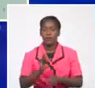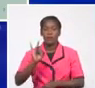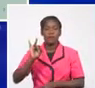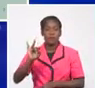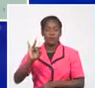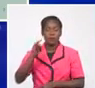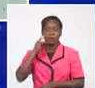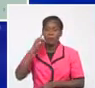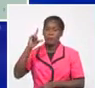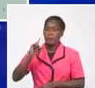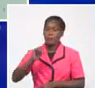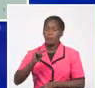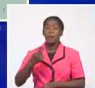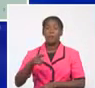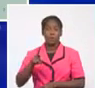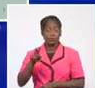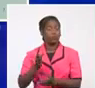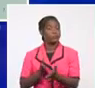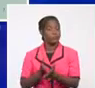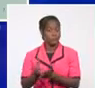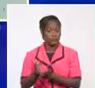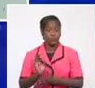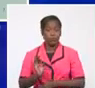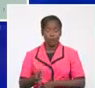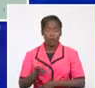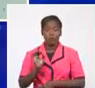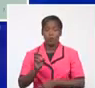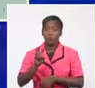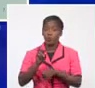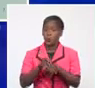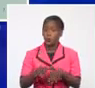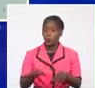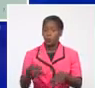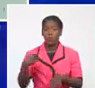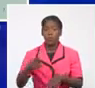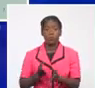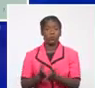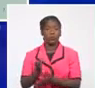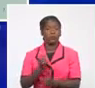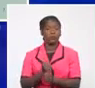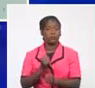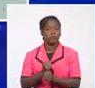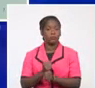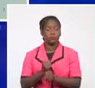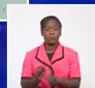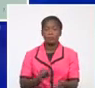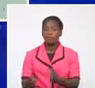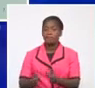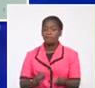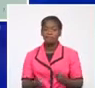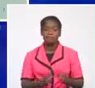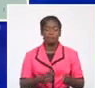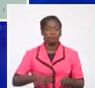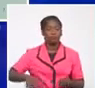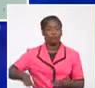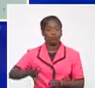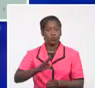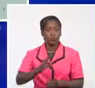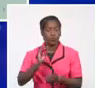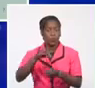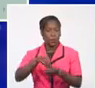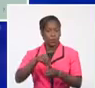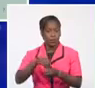que la jornada anterior. De todas formas, tiene que seguir trabajando para controlar la transmisión del